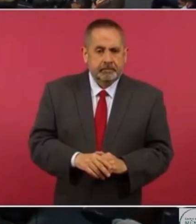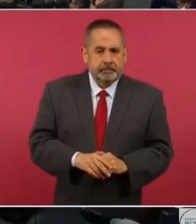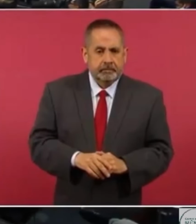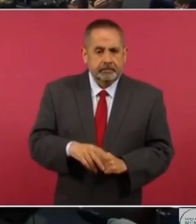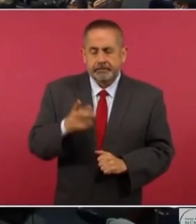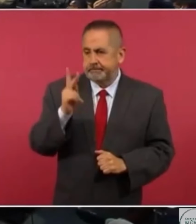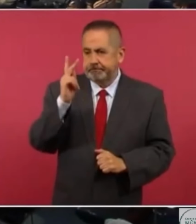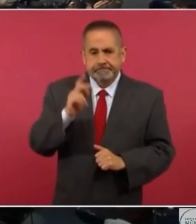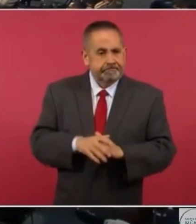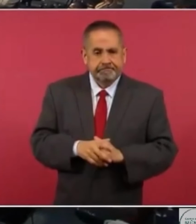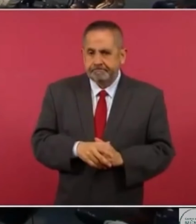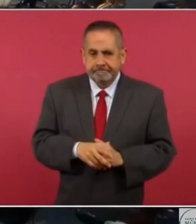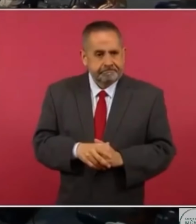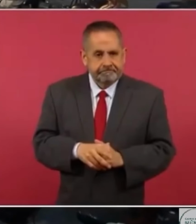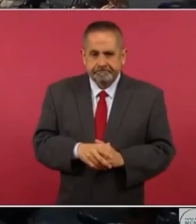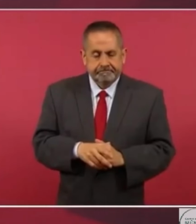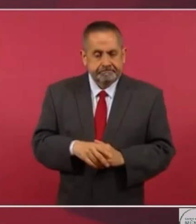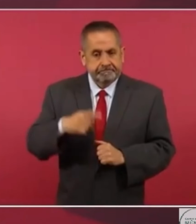una corriente